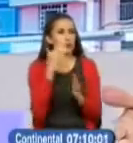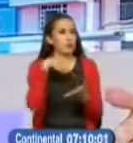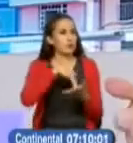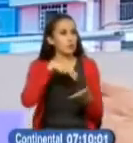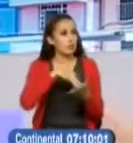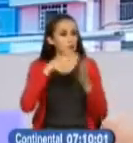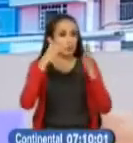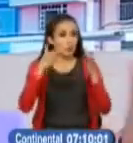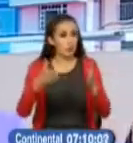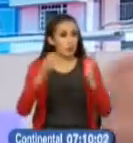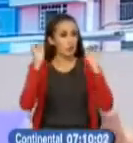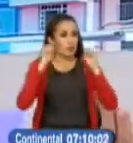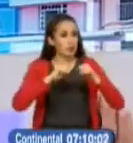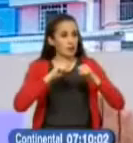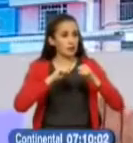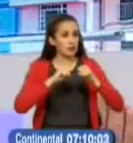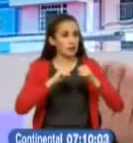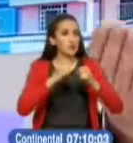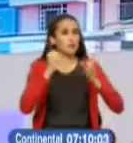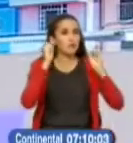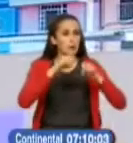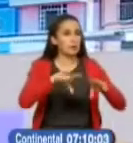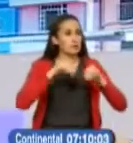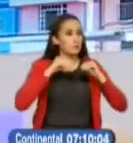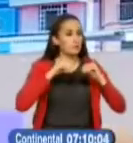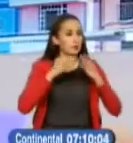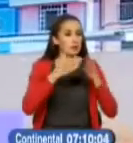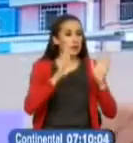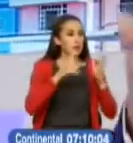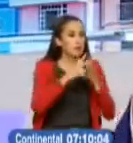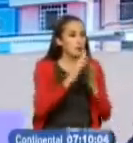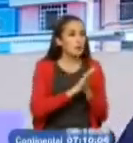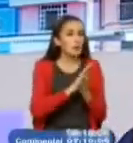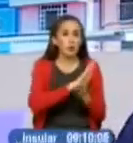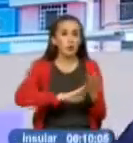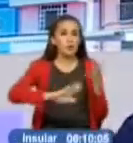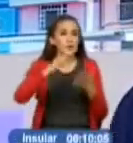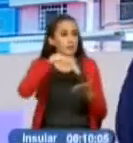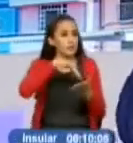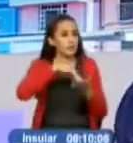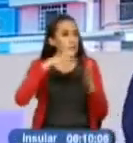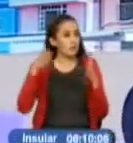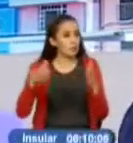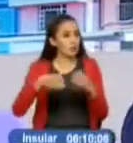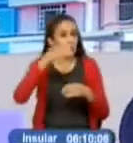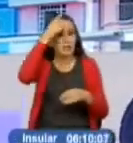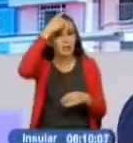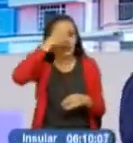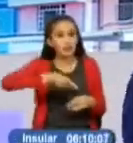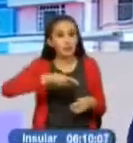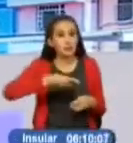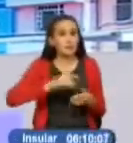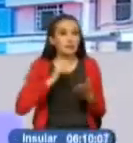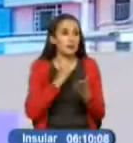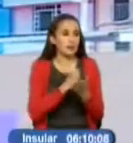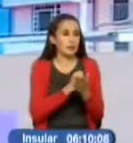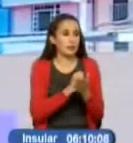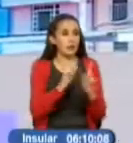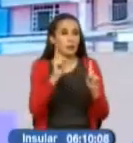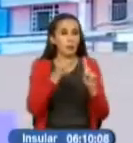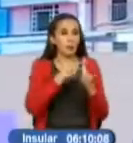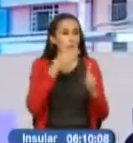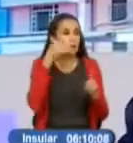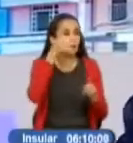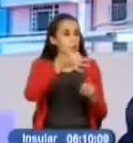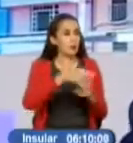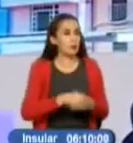a una postulación que no ha hecho. Esto es importante entender. Ningún chico va a definir y va a tener un cupo que no sea a partir